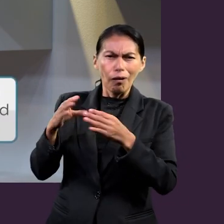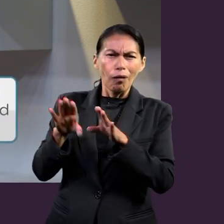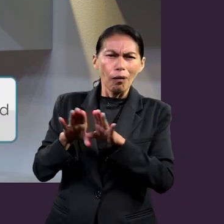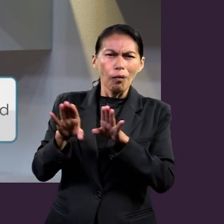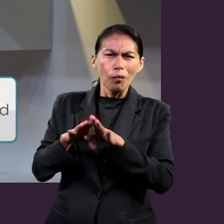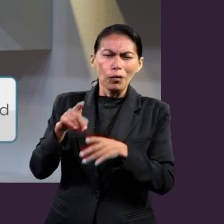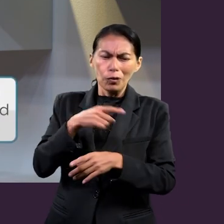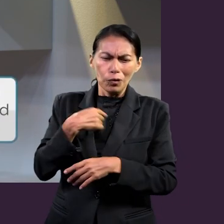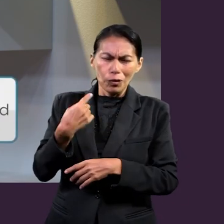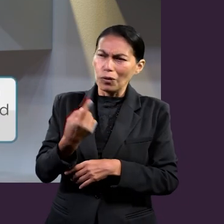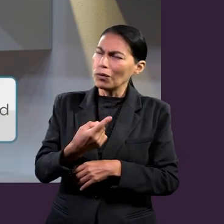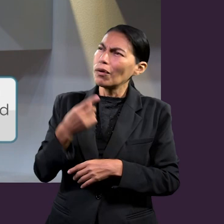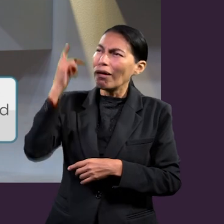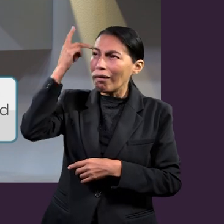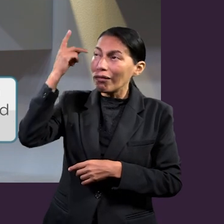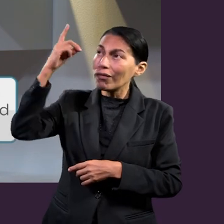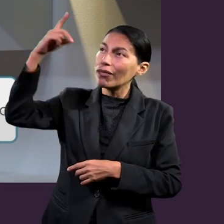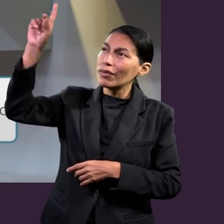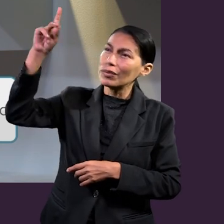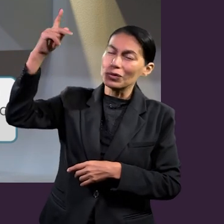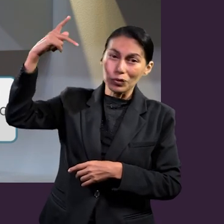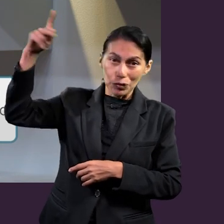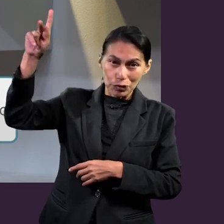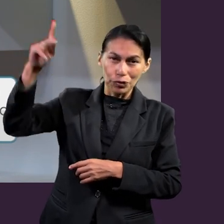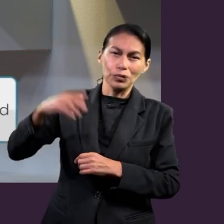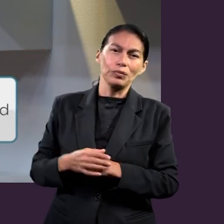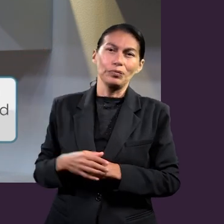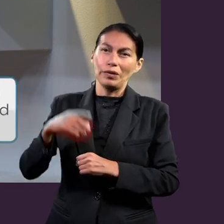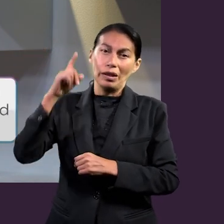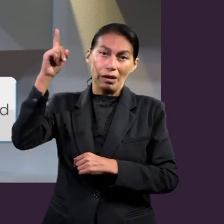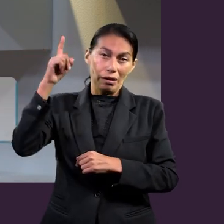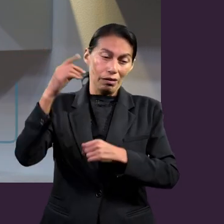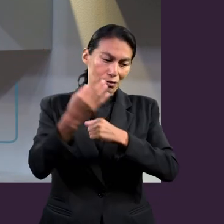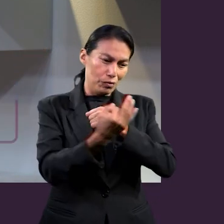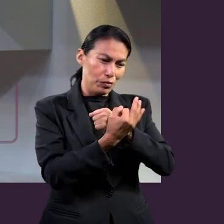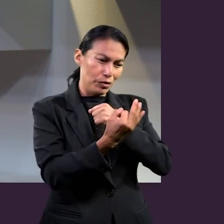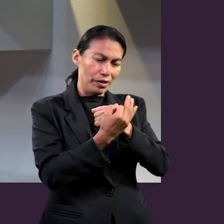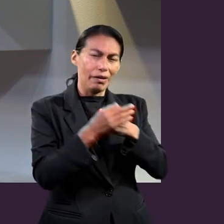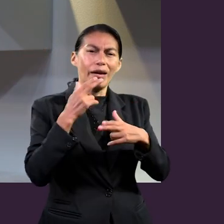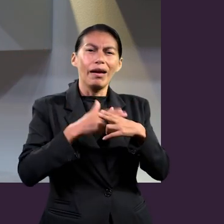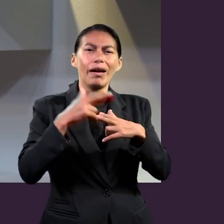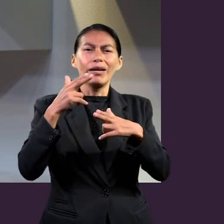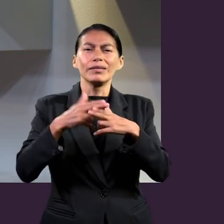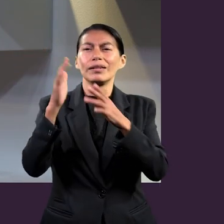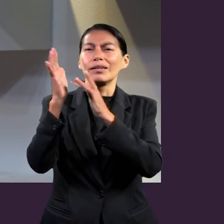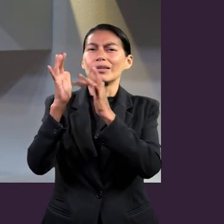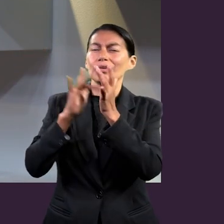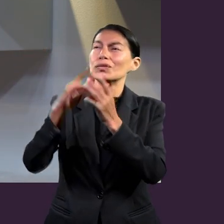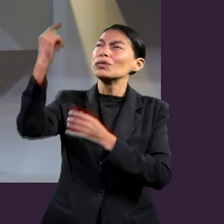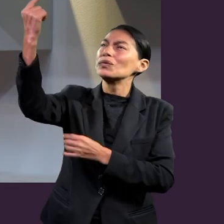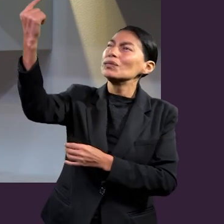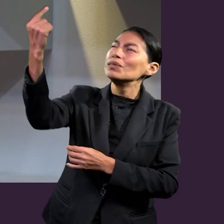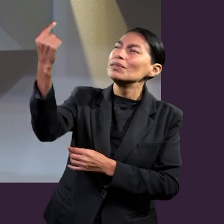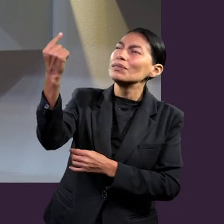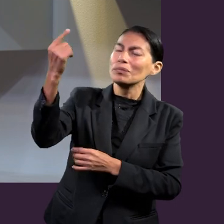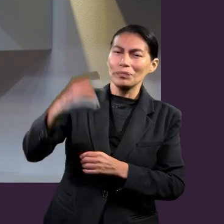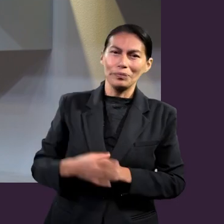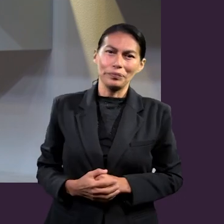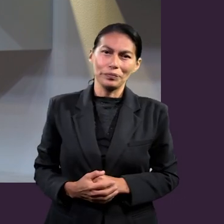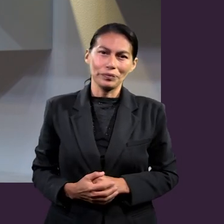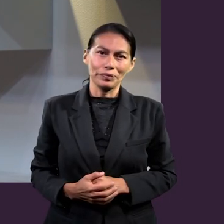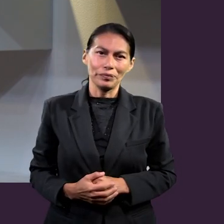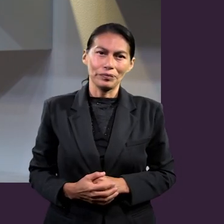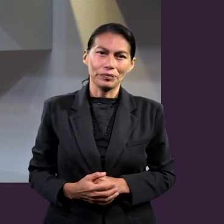marcándoles como propiedad divina, y como protegido de Dios hasta la venida